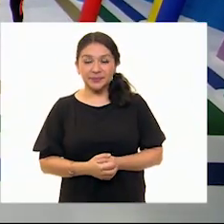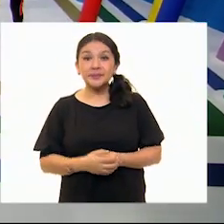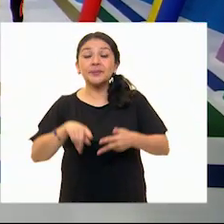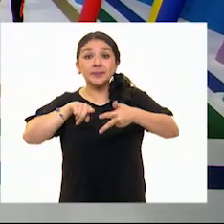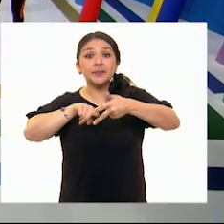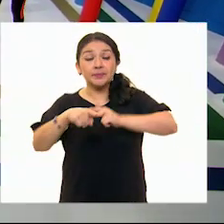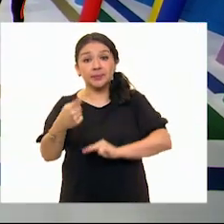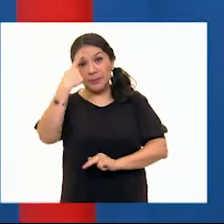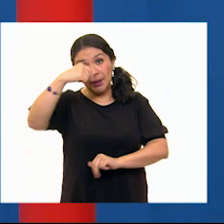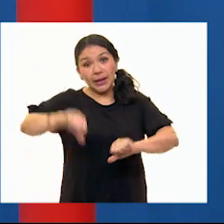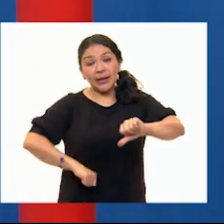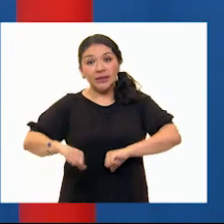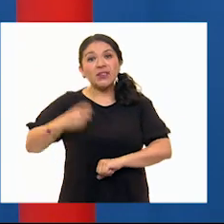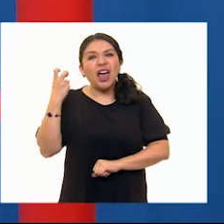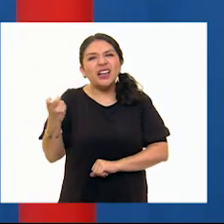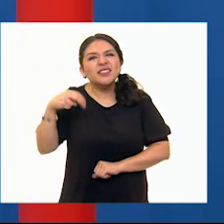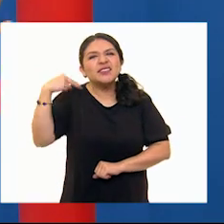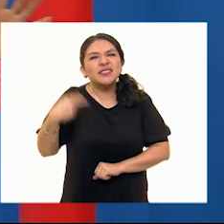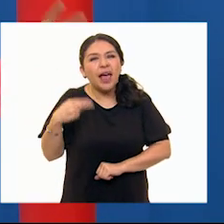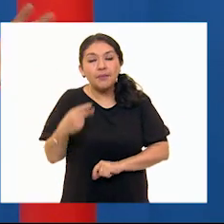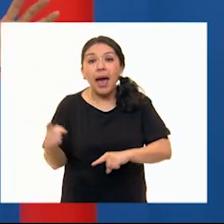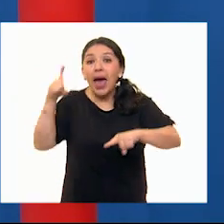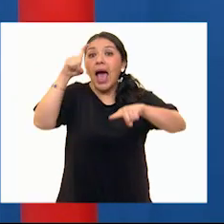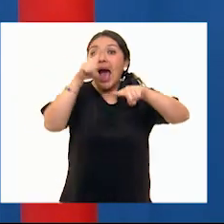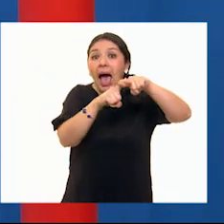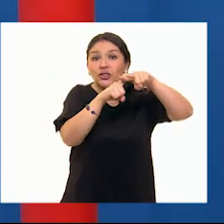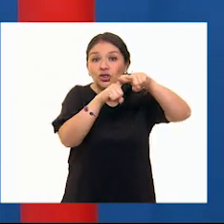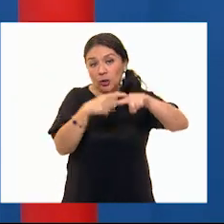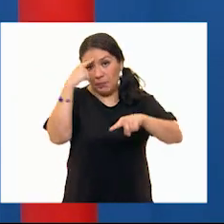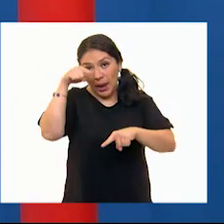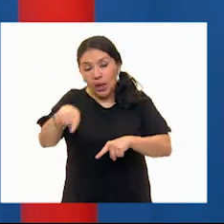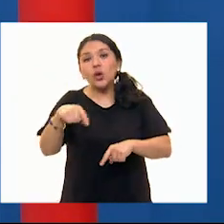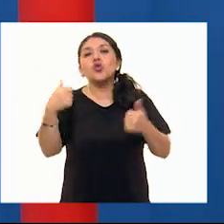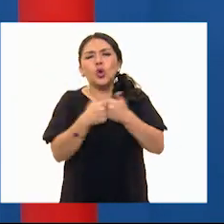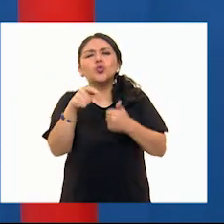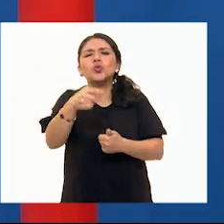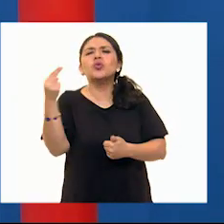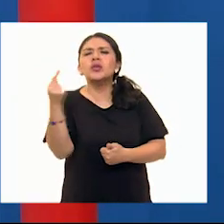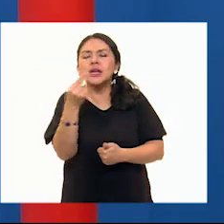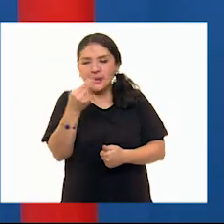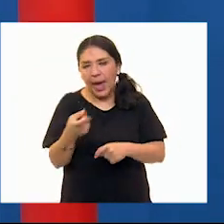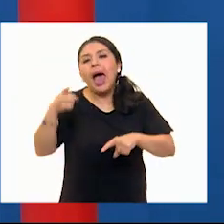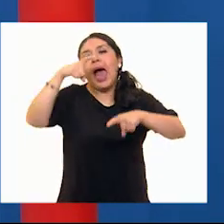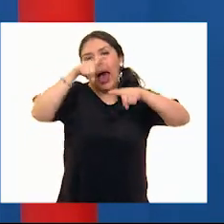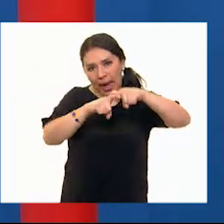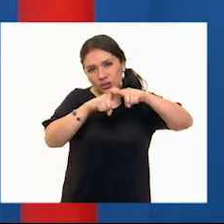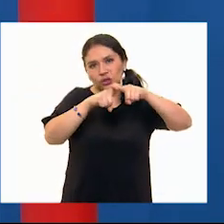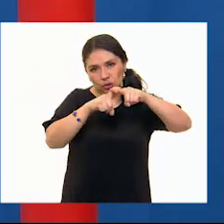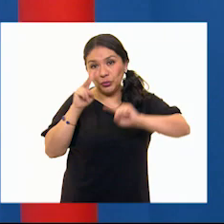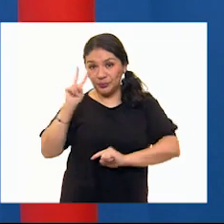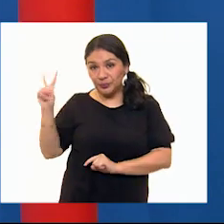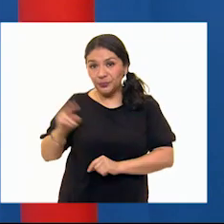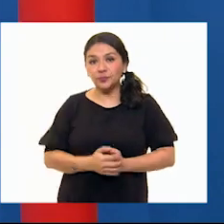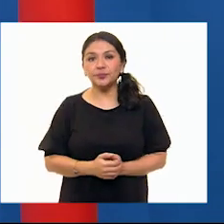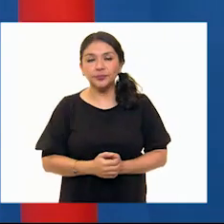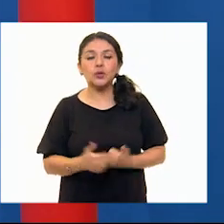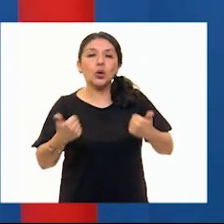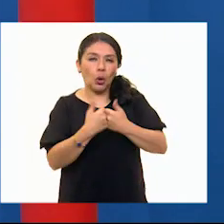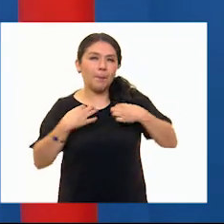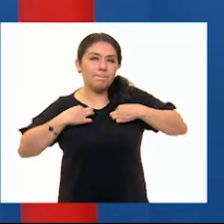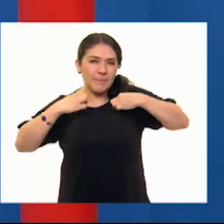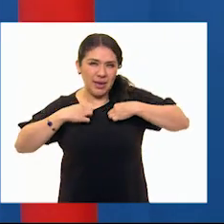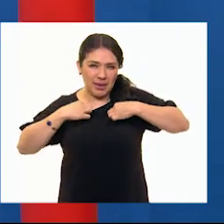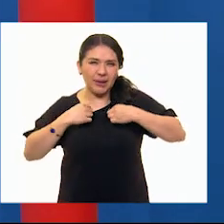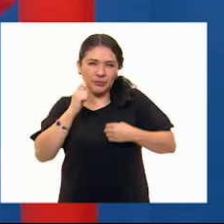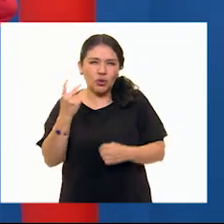Iniciamos con la actividad que se llama ganchos colgantes, en la cual necesitas un gancho... Un gancho. Y una playera, es